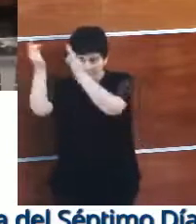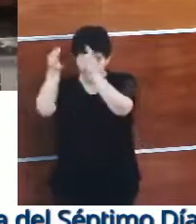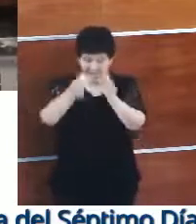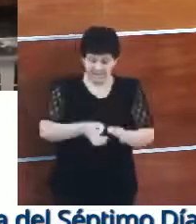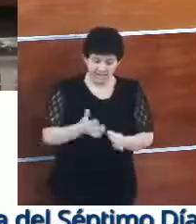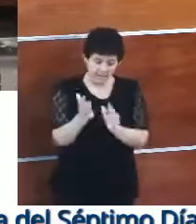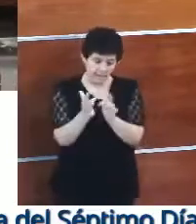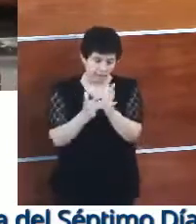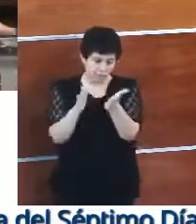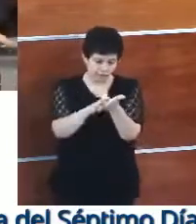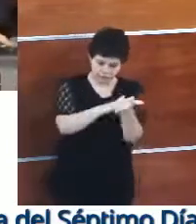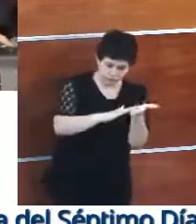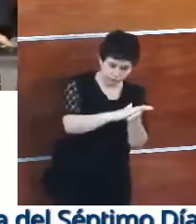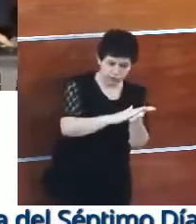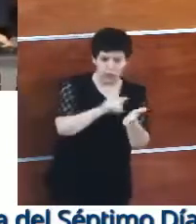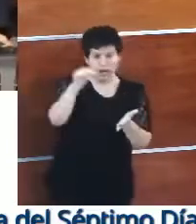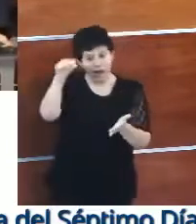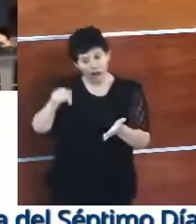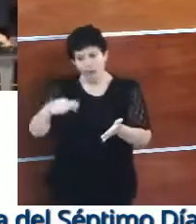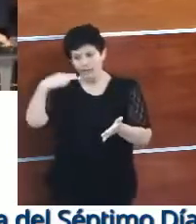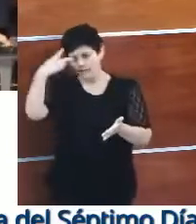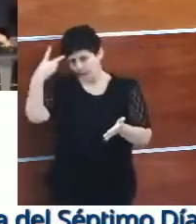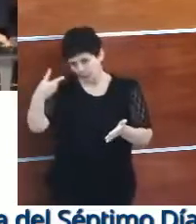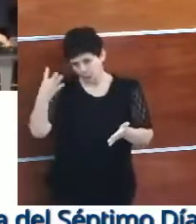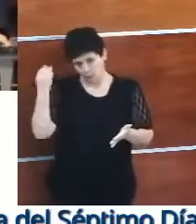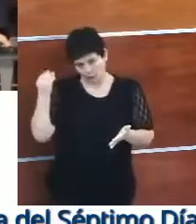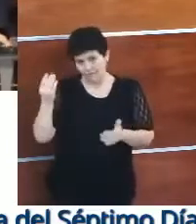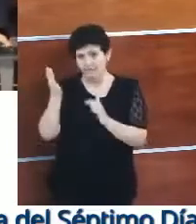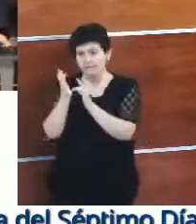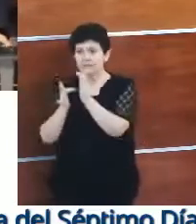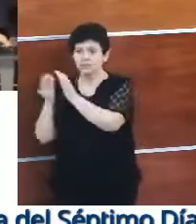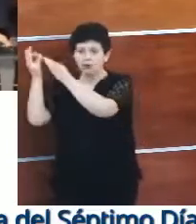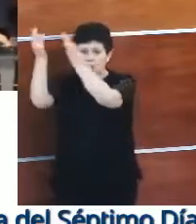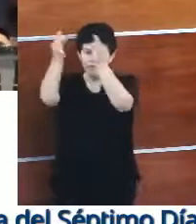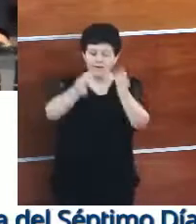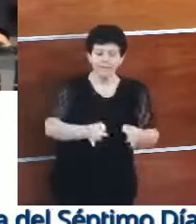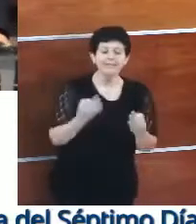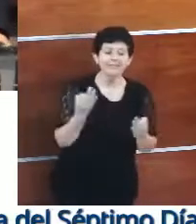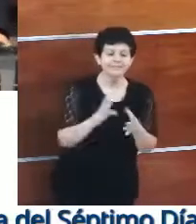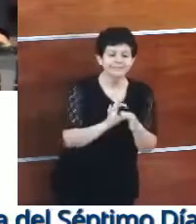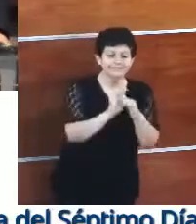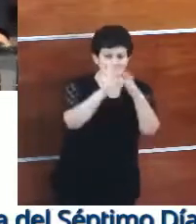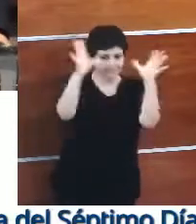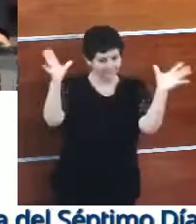¿para qué? Para salvar a los que le esperan.